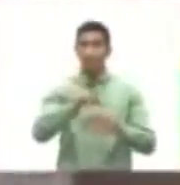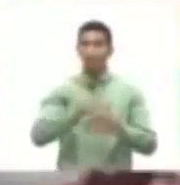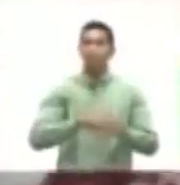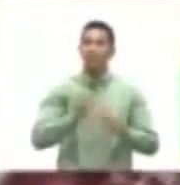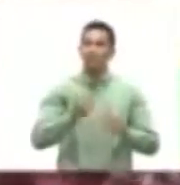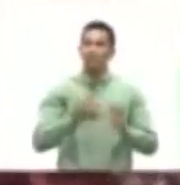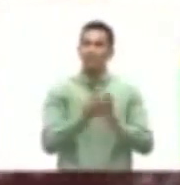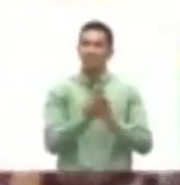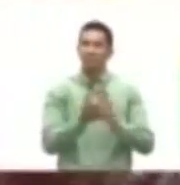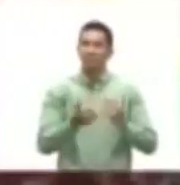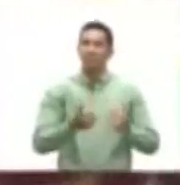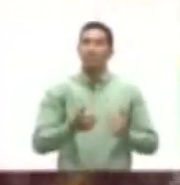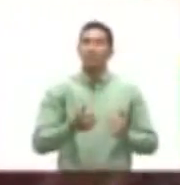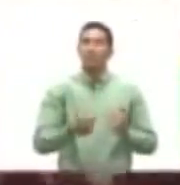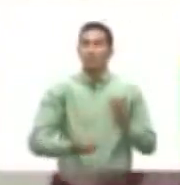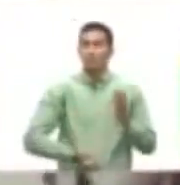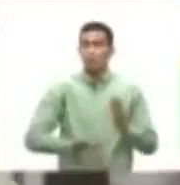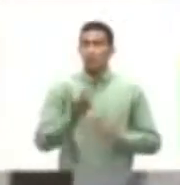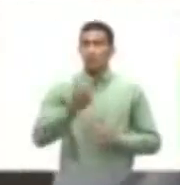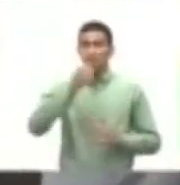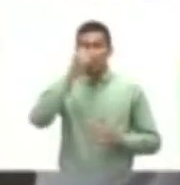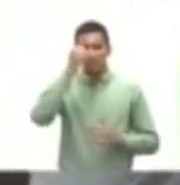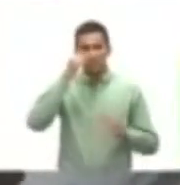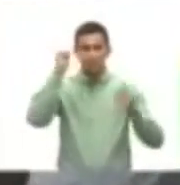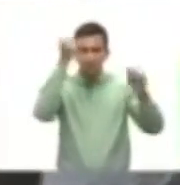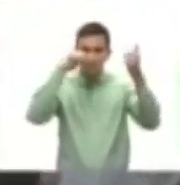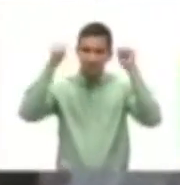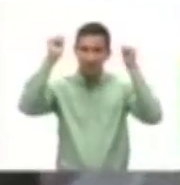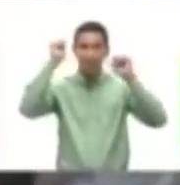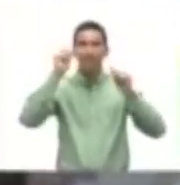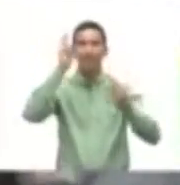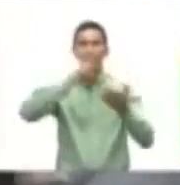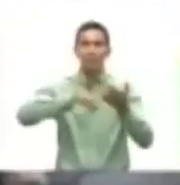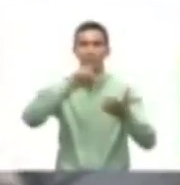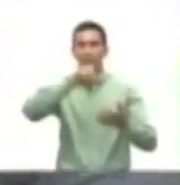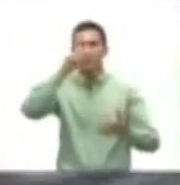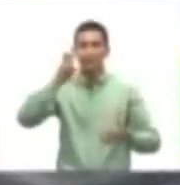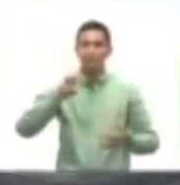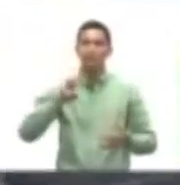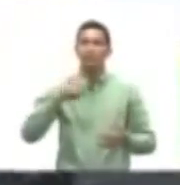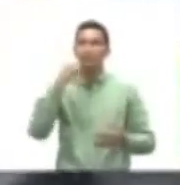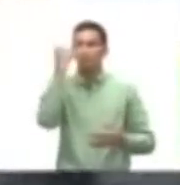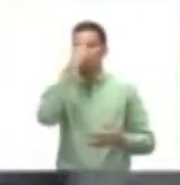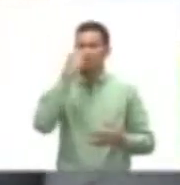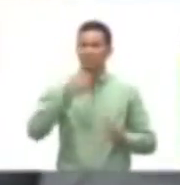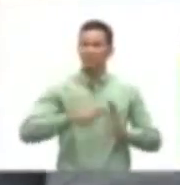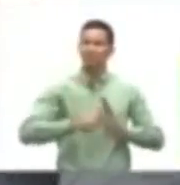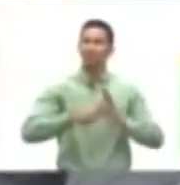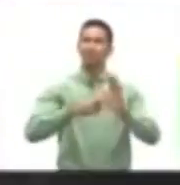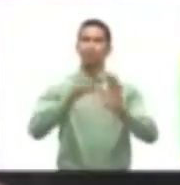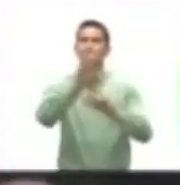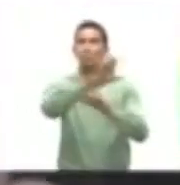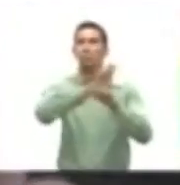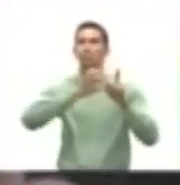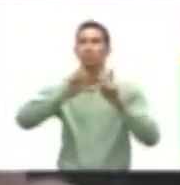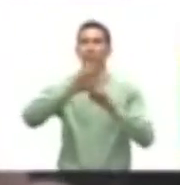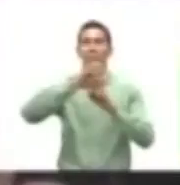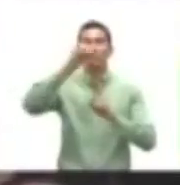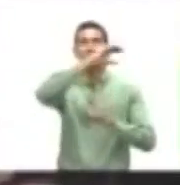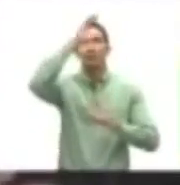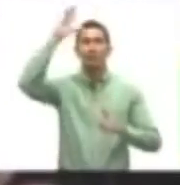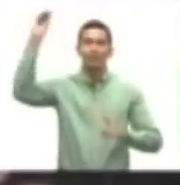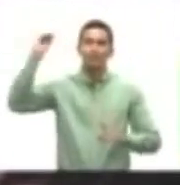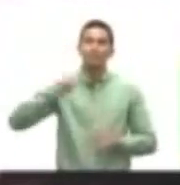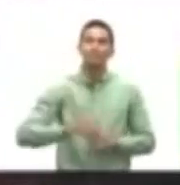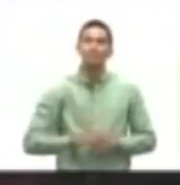del Carnaval de Soledad 2017, con su lema "Soledad, un imperio cultural del Caribe". La joven, con tan solo 21 años